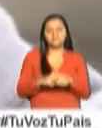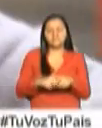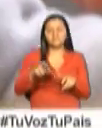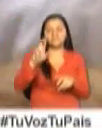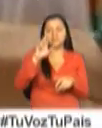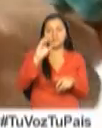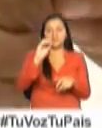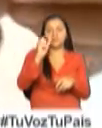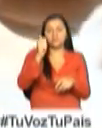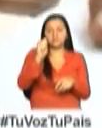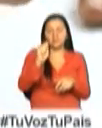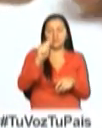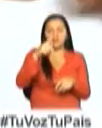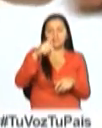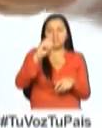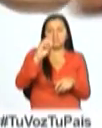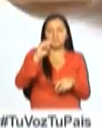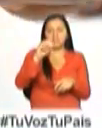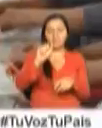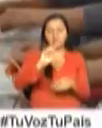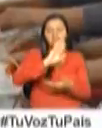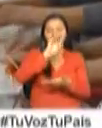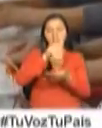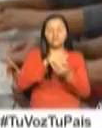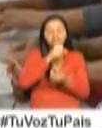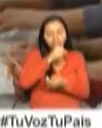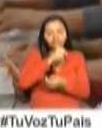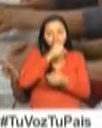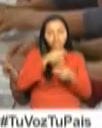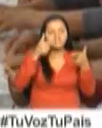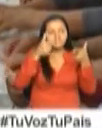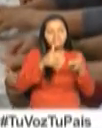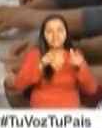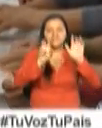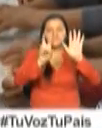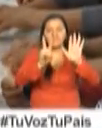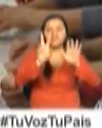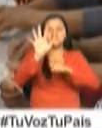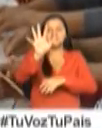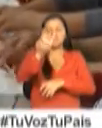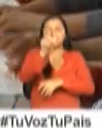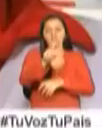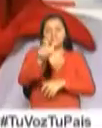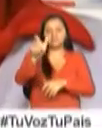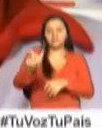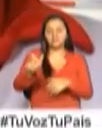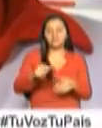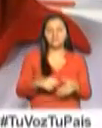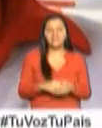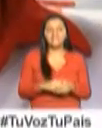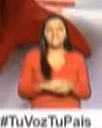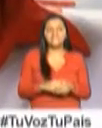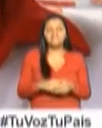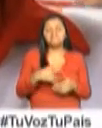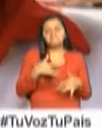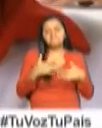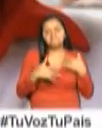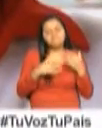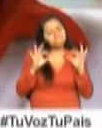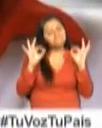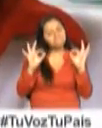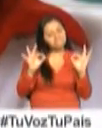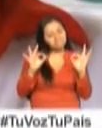Poma acude cada día al centro del adulto mayor, que acoge a 75 personas. Me siento bien.